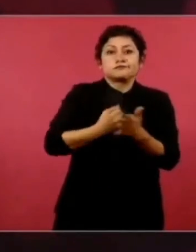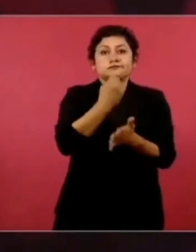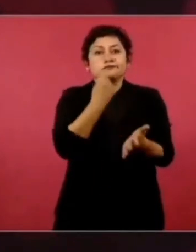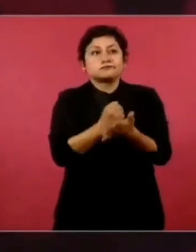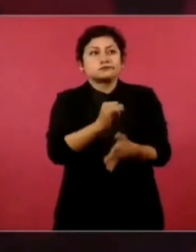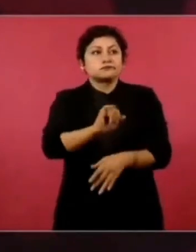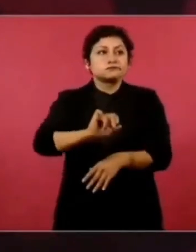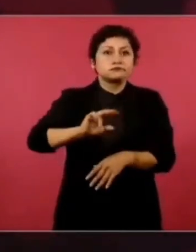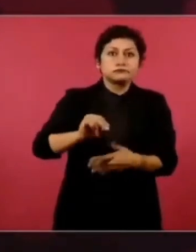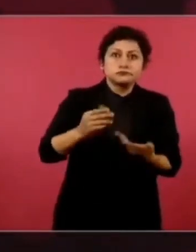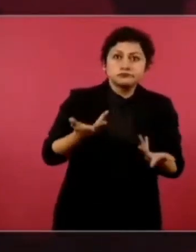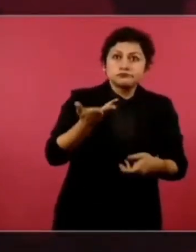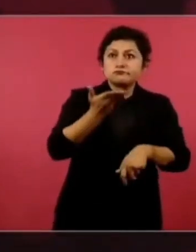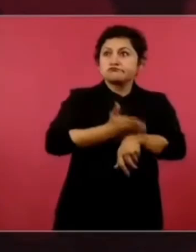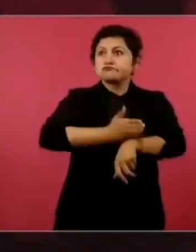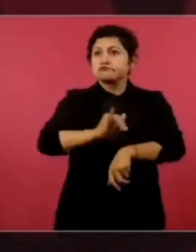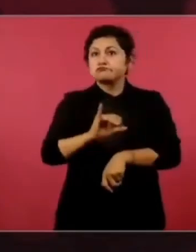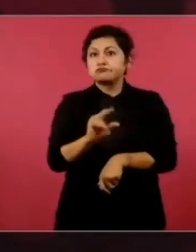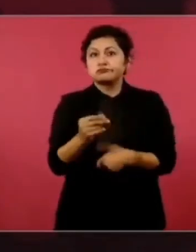Además,